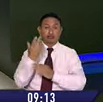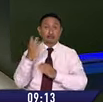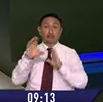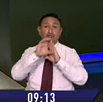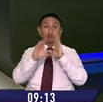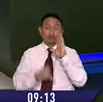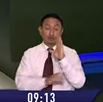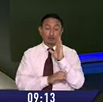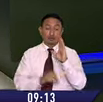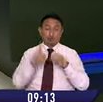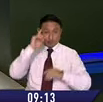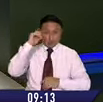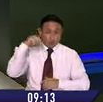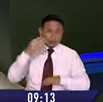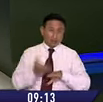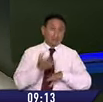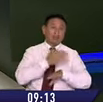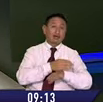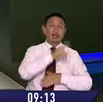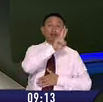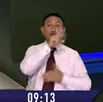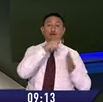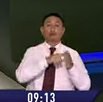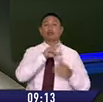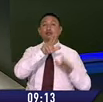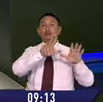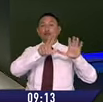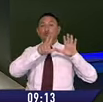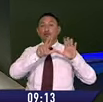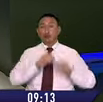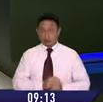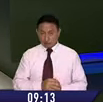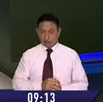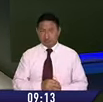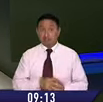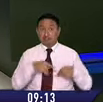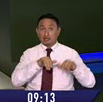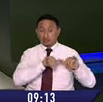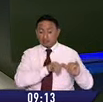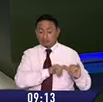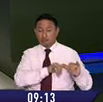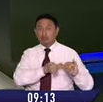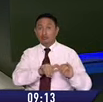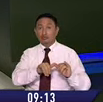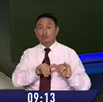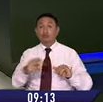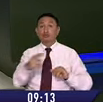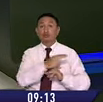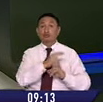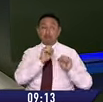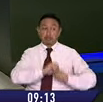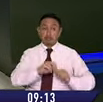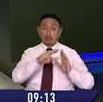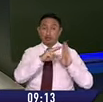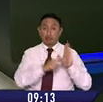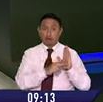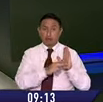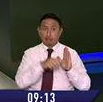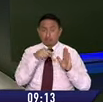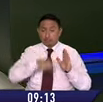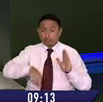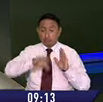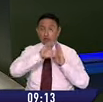la Constitución, recordemos, del año 2008. Así que está vigente esta herramienta, es una